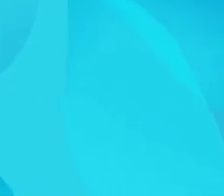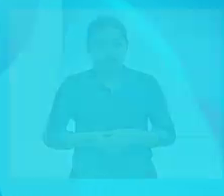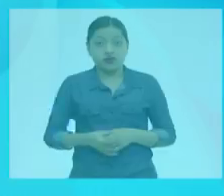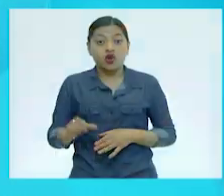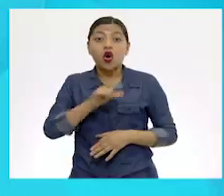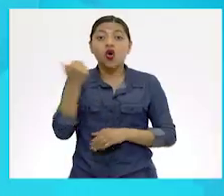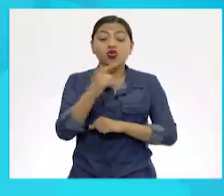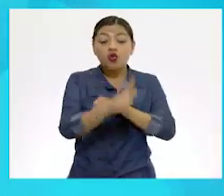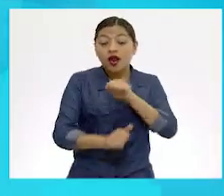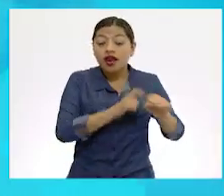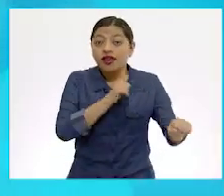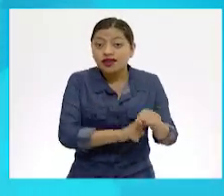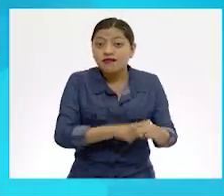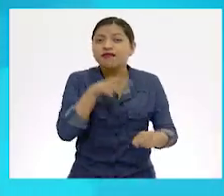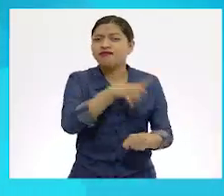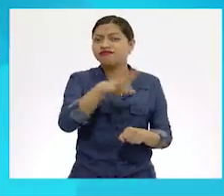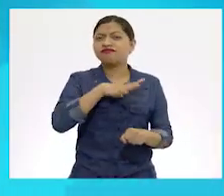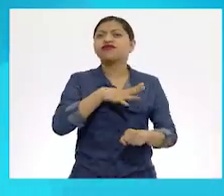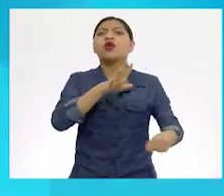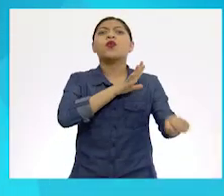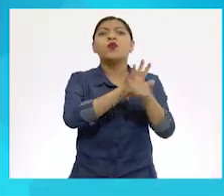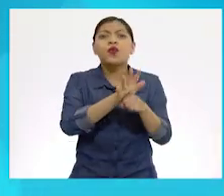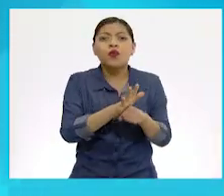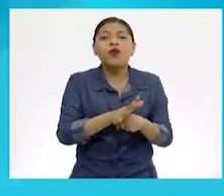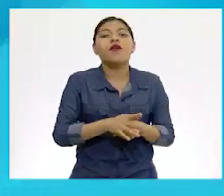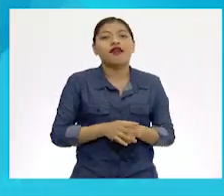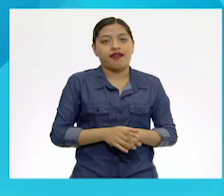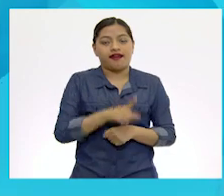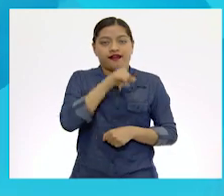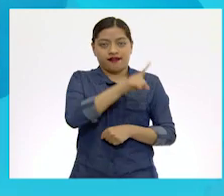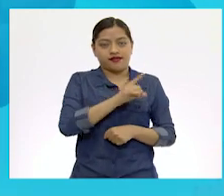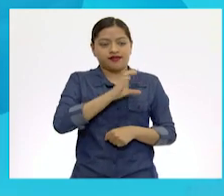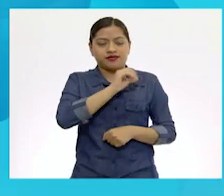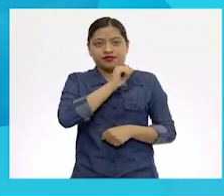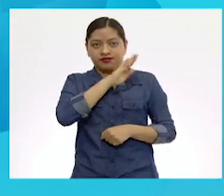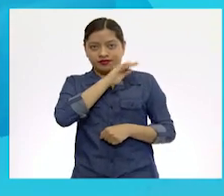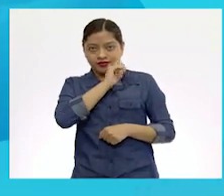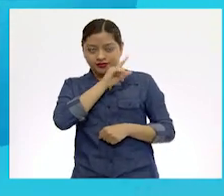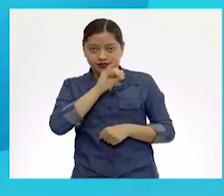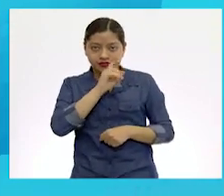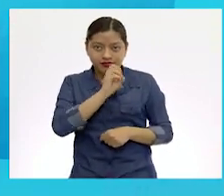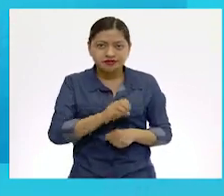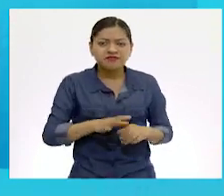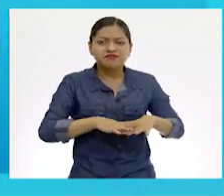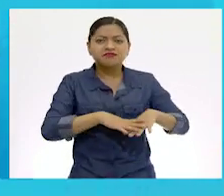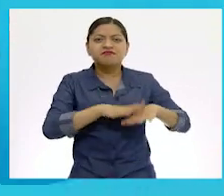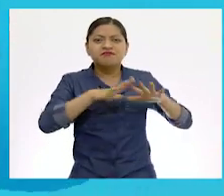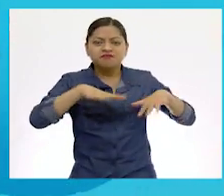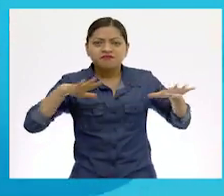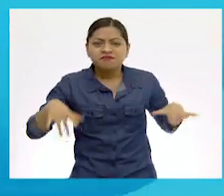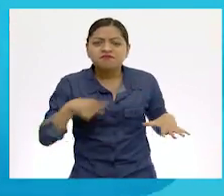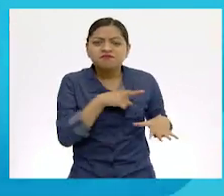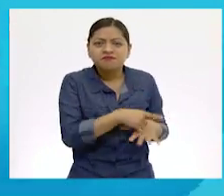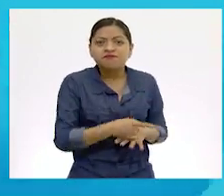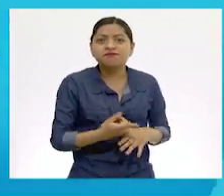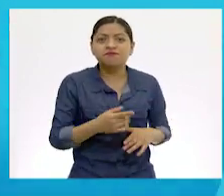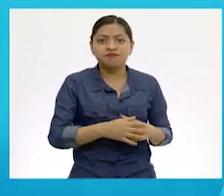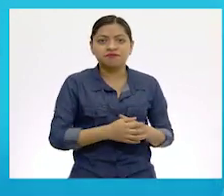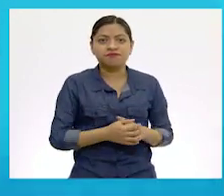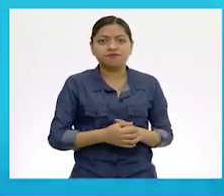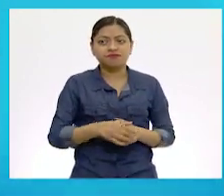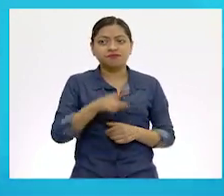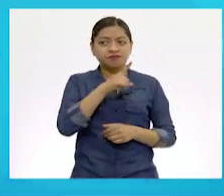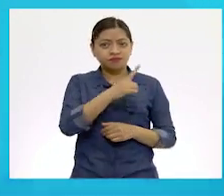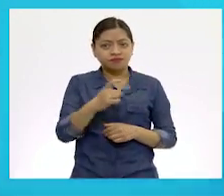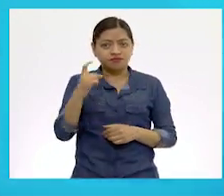Otra especie que podemos encontrar aquí es conocida como caballitos de mar. Se caracteriza porque es la única especie animal en la que el que da